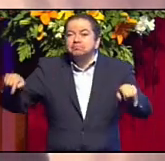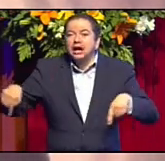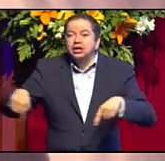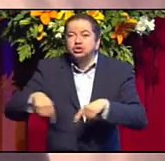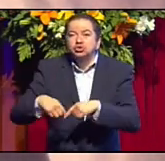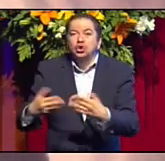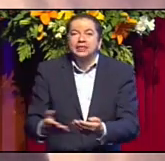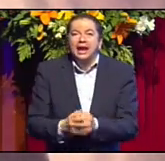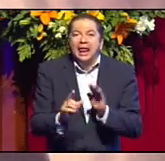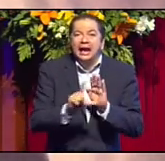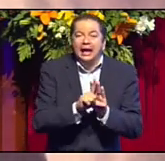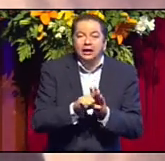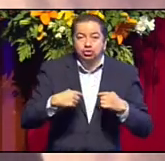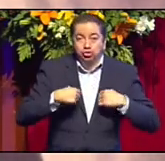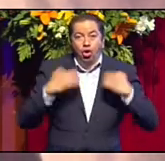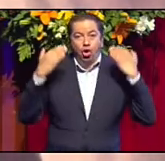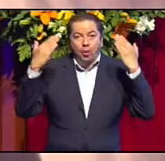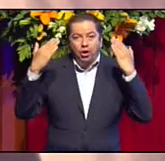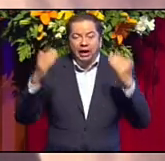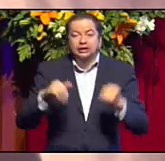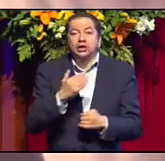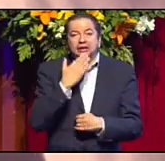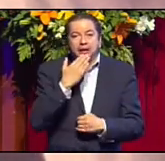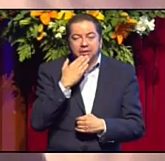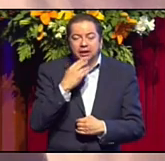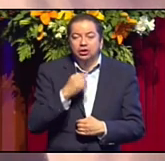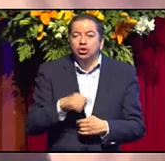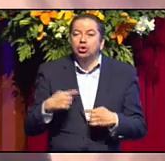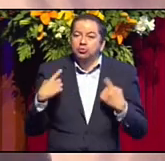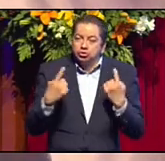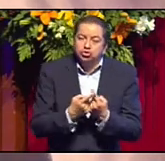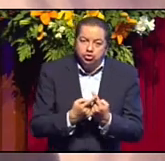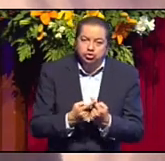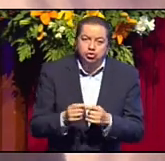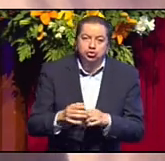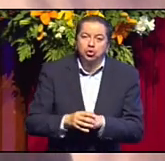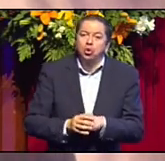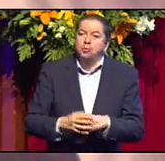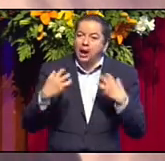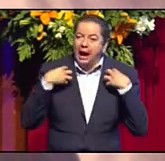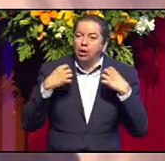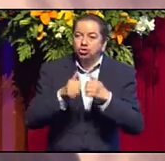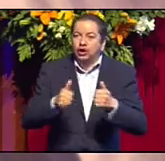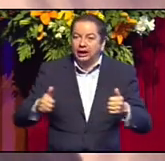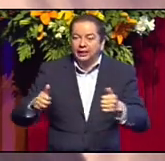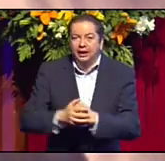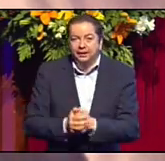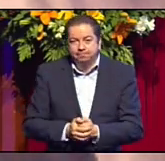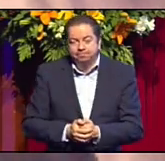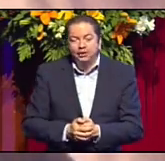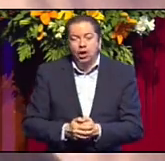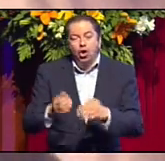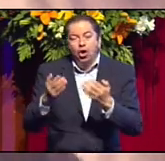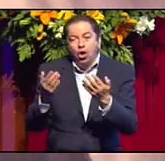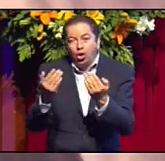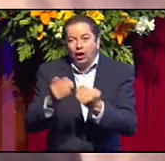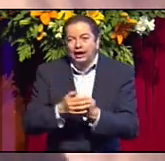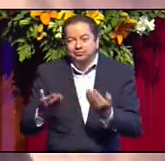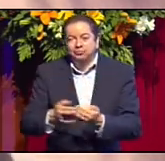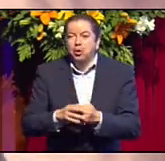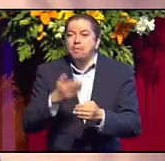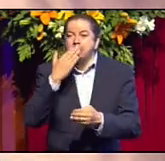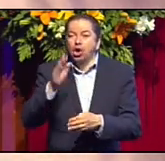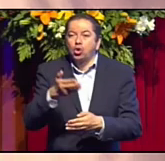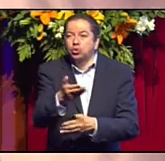la ley, primero como candidatos y después como autoridades, si así lo establece el pueblo. Así que esperamos lo mejor de ustedes. Vamos con nuestra cuenta